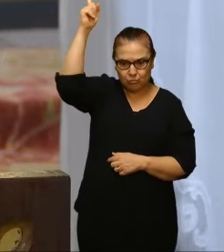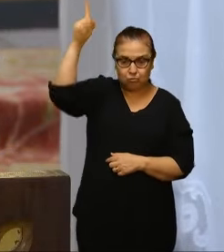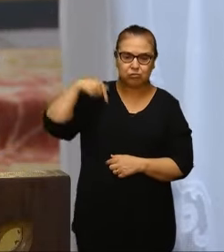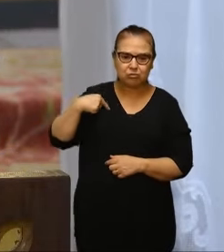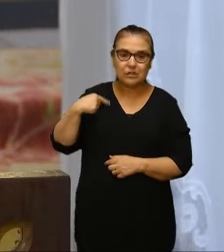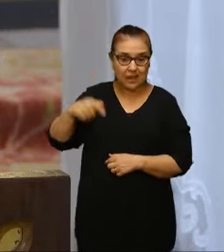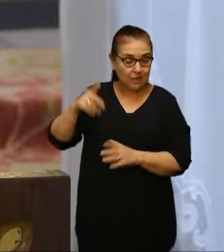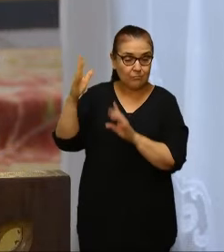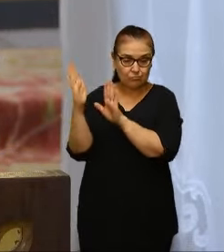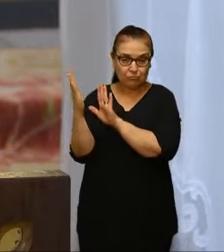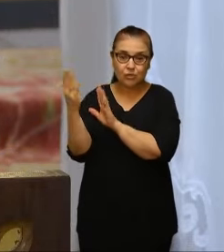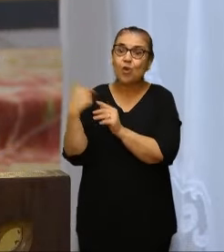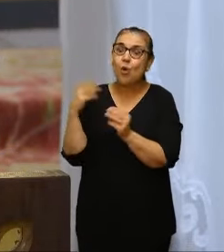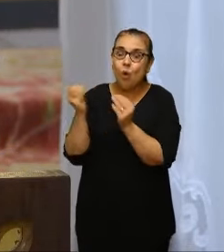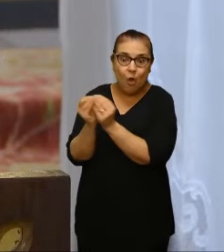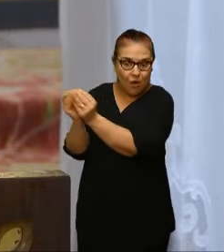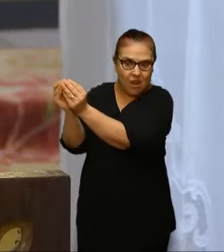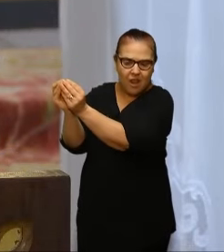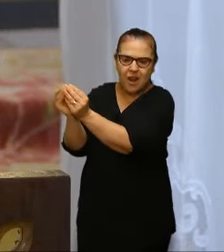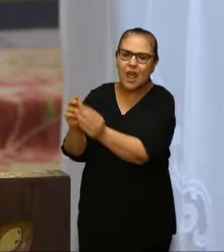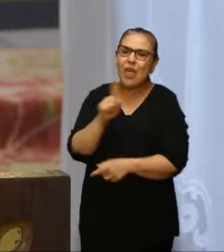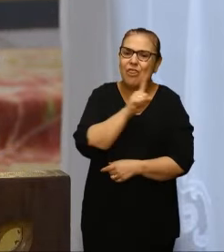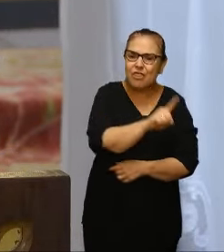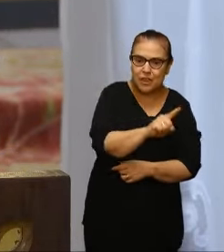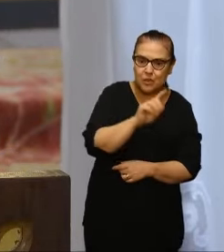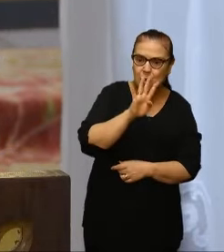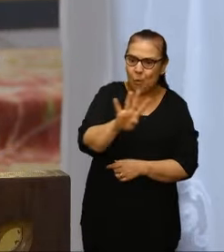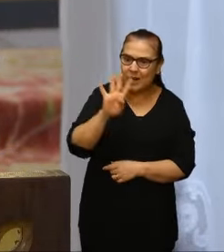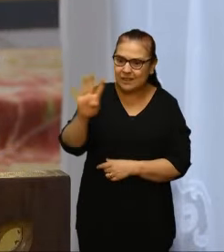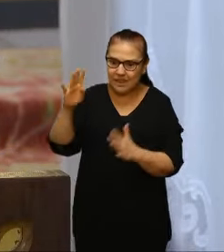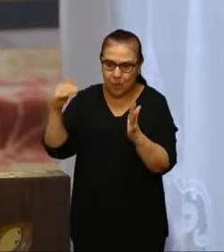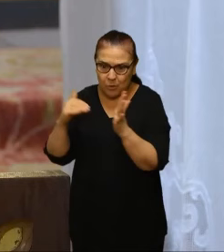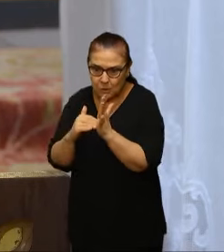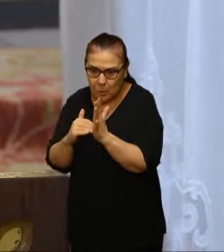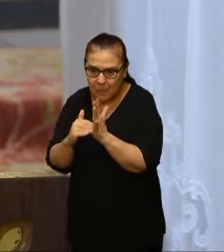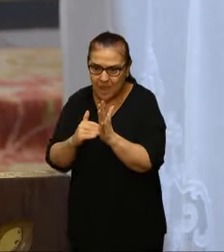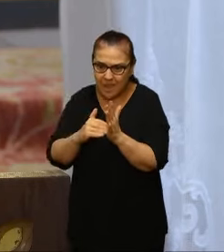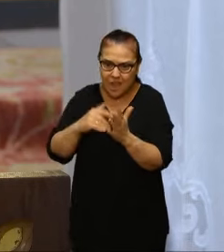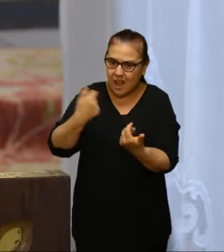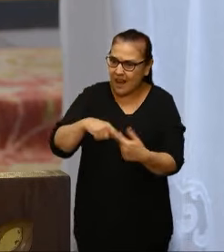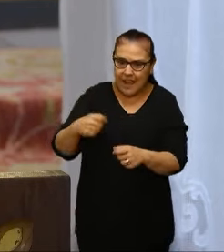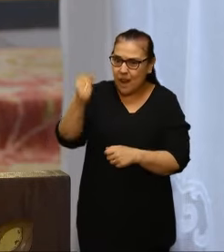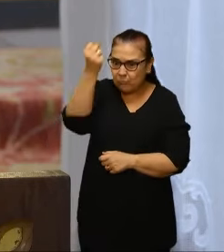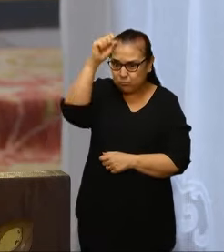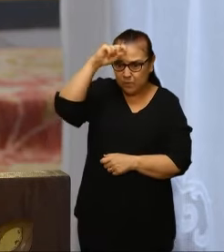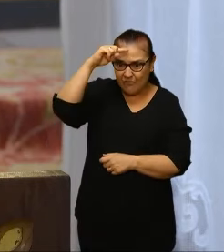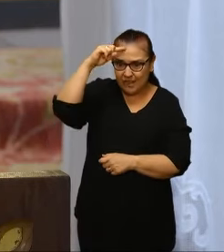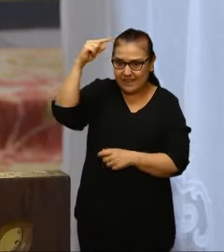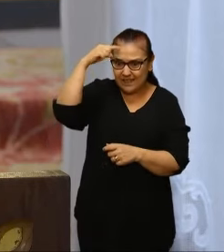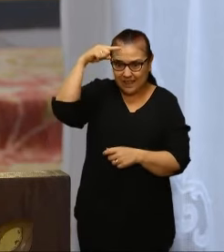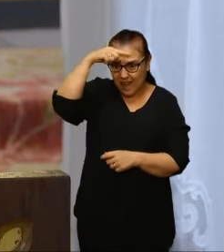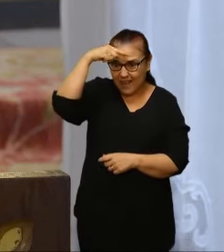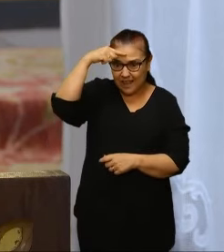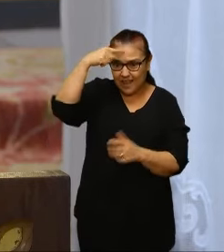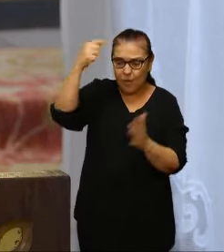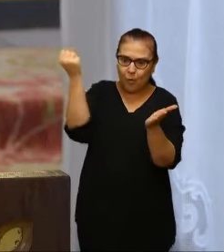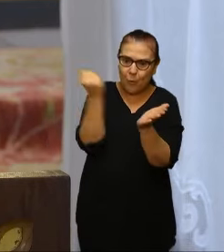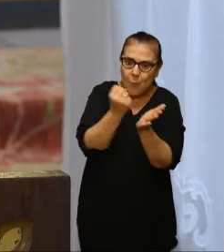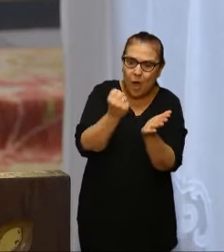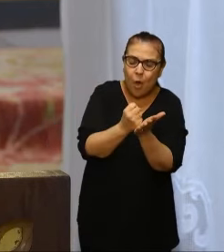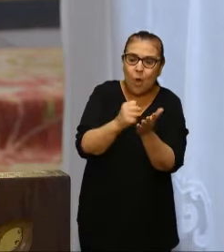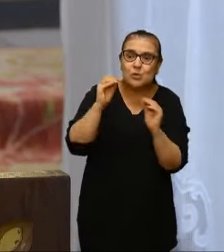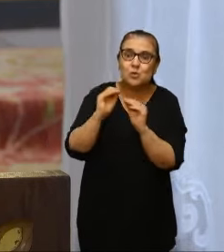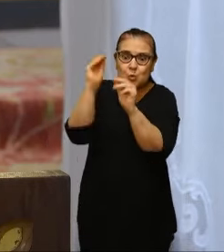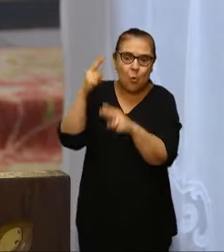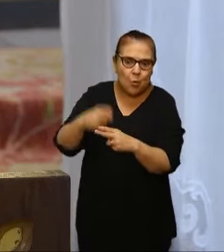Sión, y con él 144.000 que llevaban grabados en la frente su nombre y el nombre de